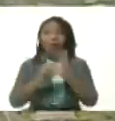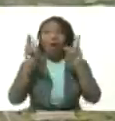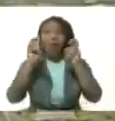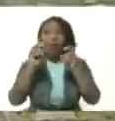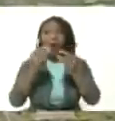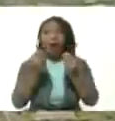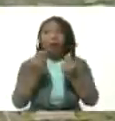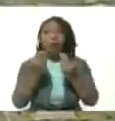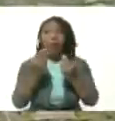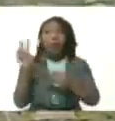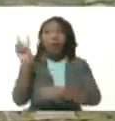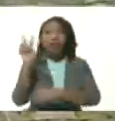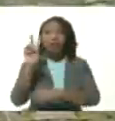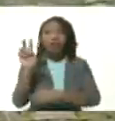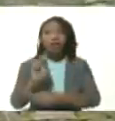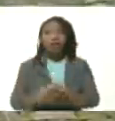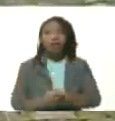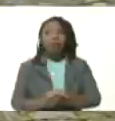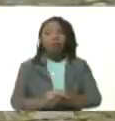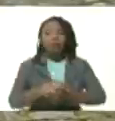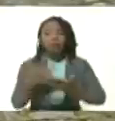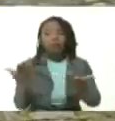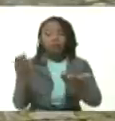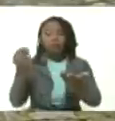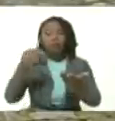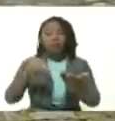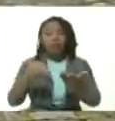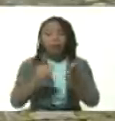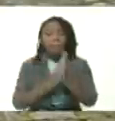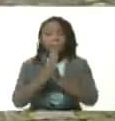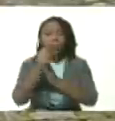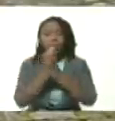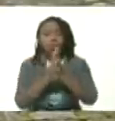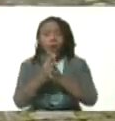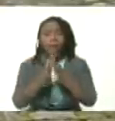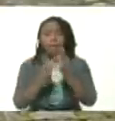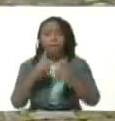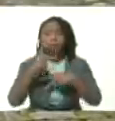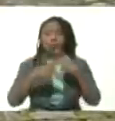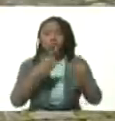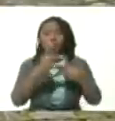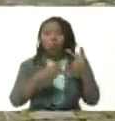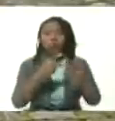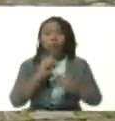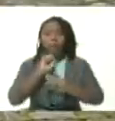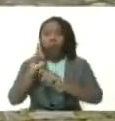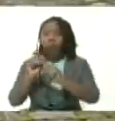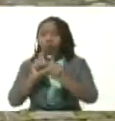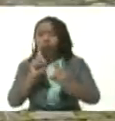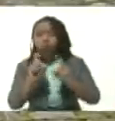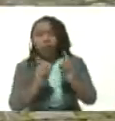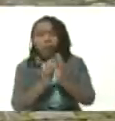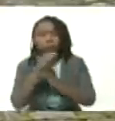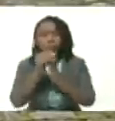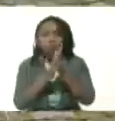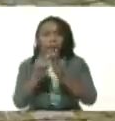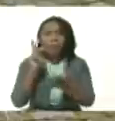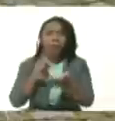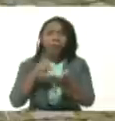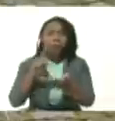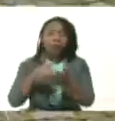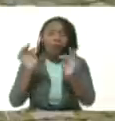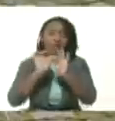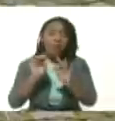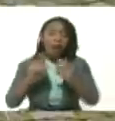economía venezolana, y además emprendieron el proceso de consulta con emprendedoras y emprendedores que participaron de manera